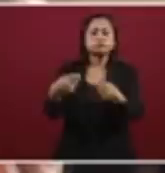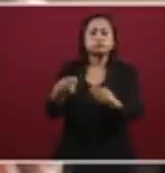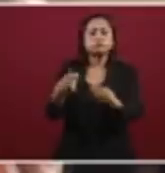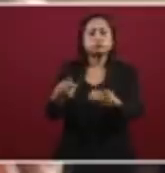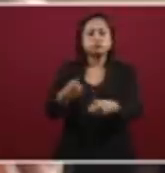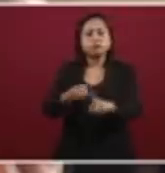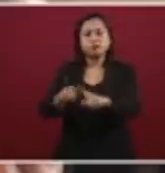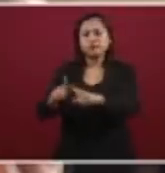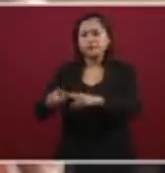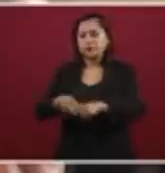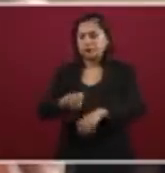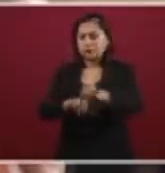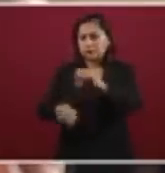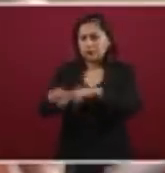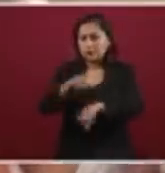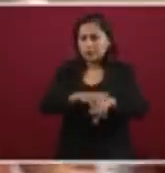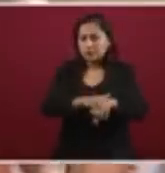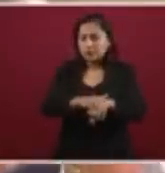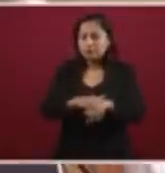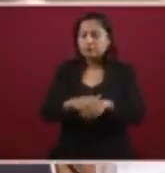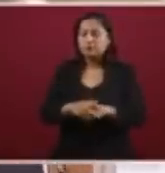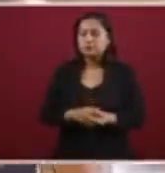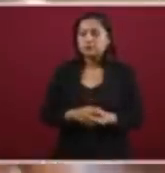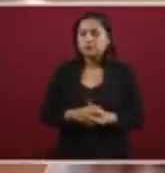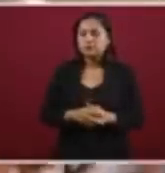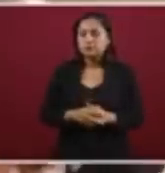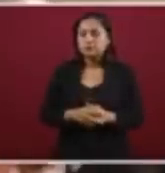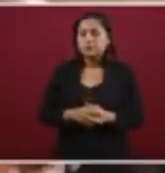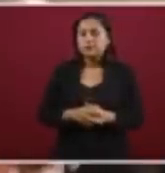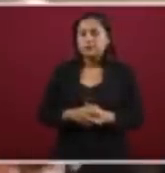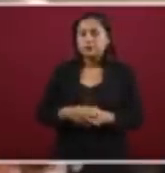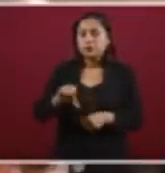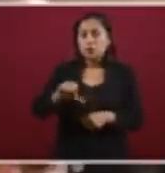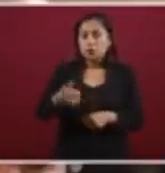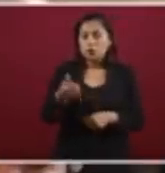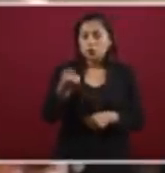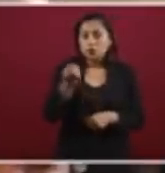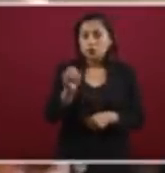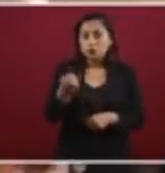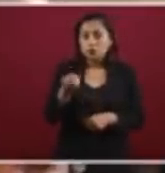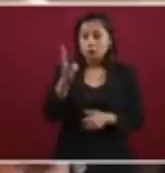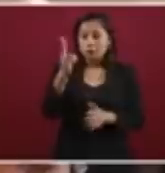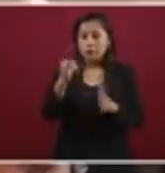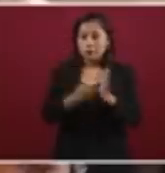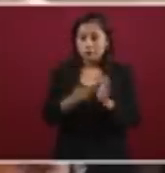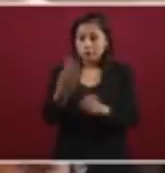el 11 de octubre del 2009